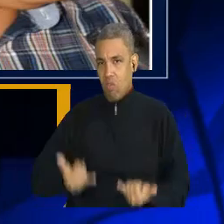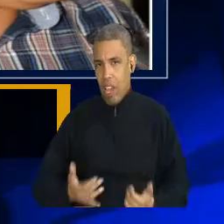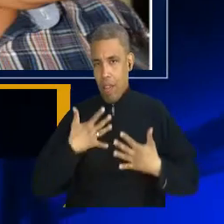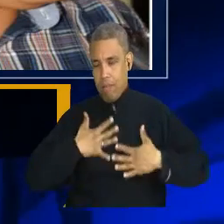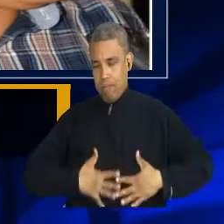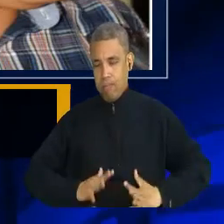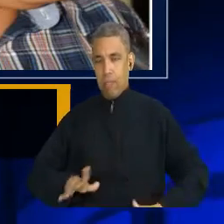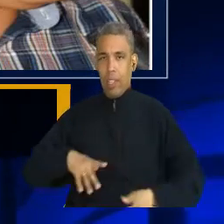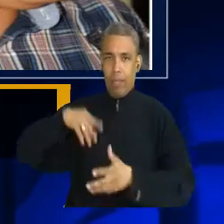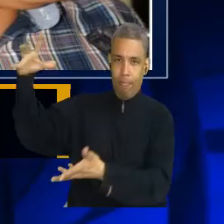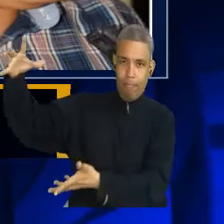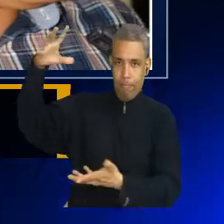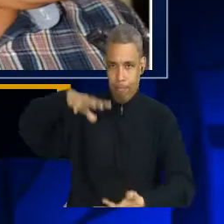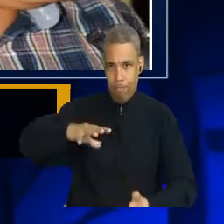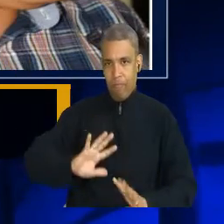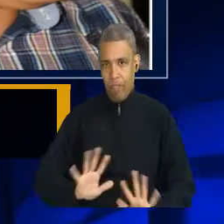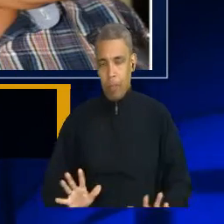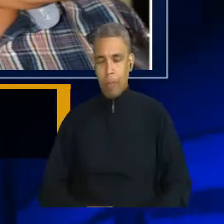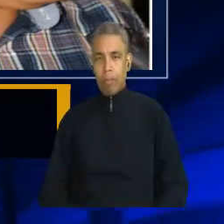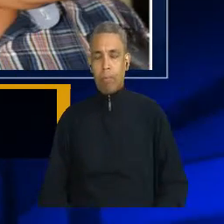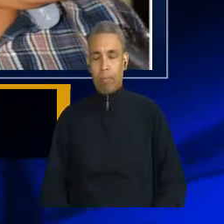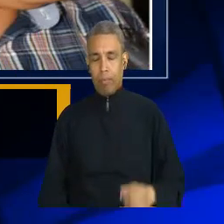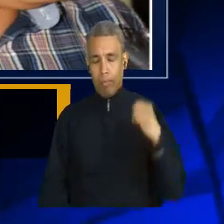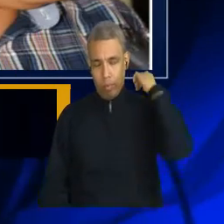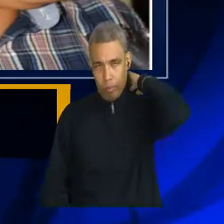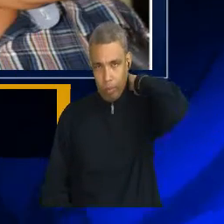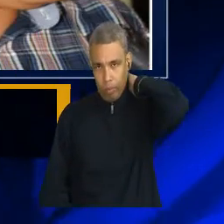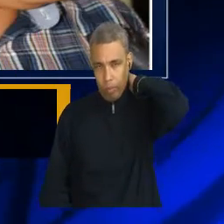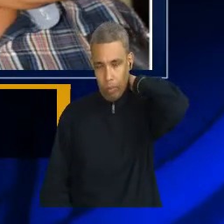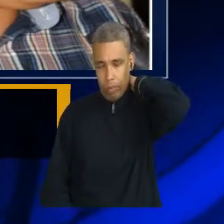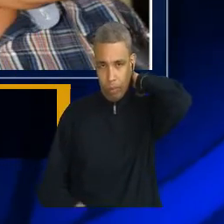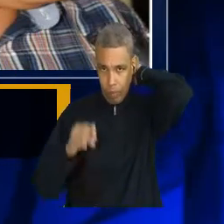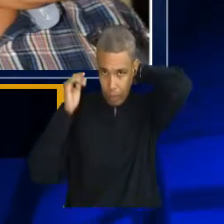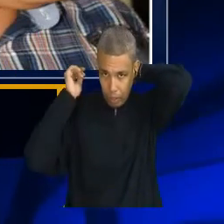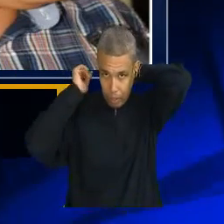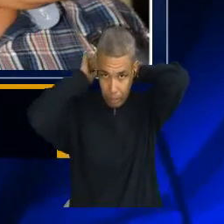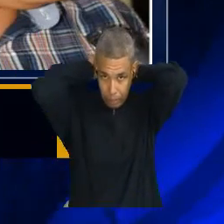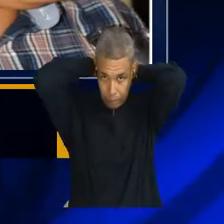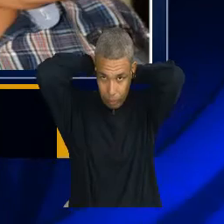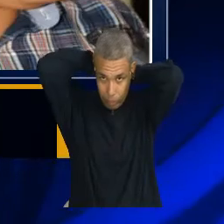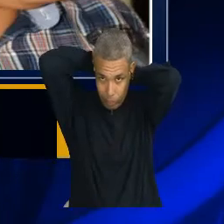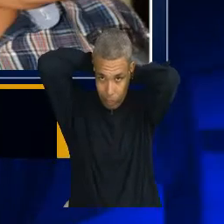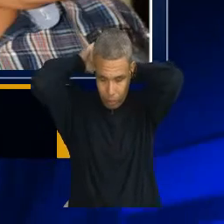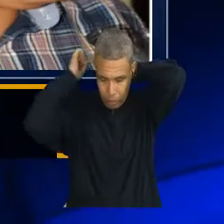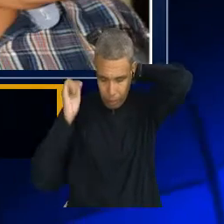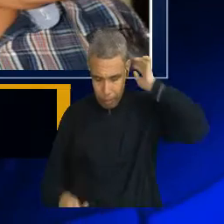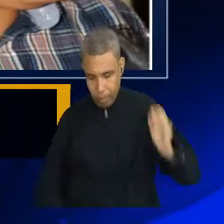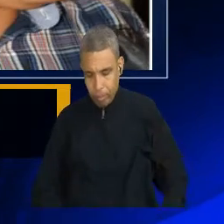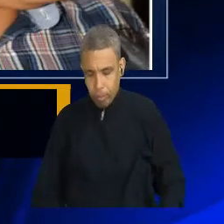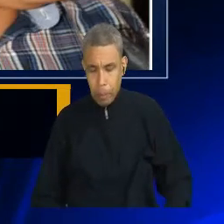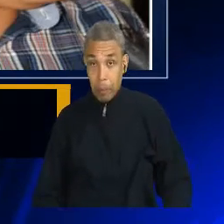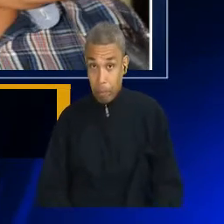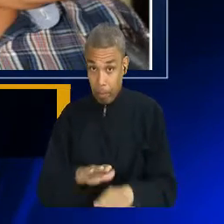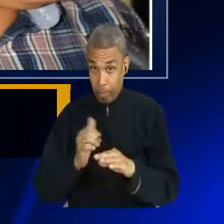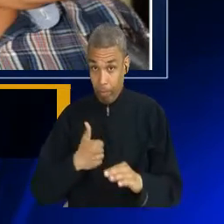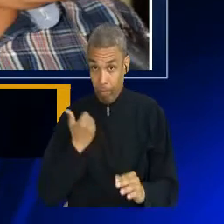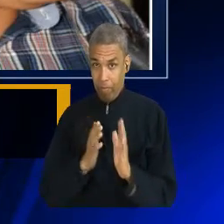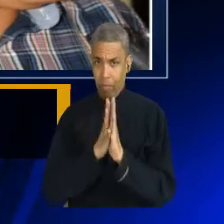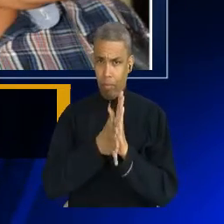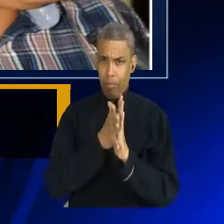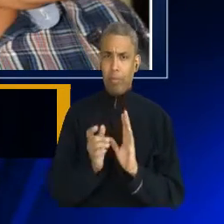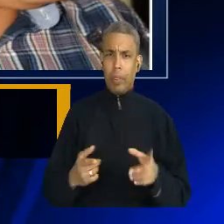tubería. Perfecto, y aprovechando esta llamada y este contacto, señor secretario, y tener que ver con el estadio de fútbol, en el costado occidental se hacen